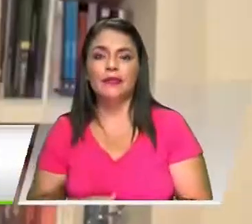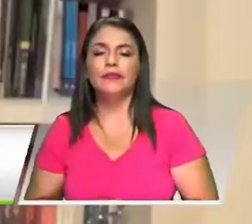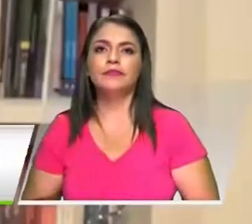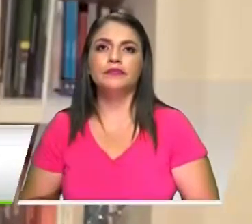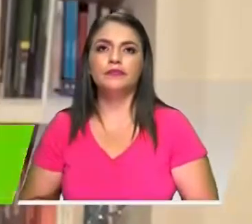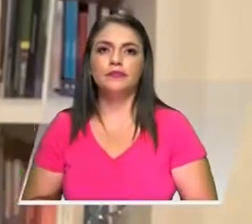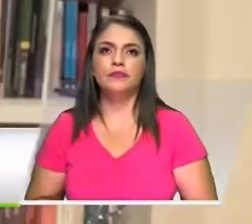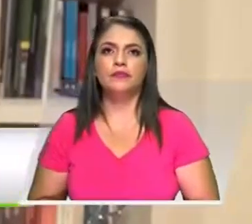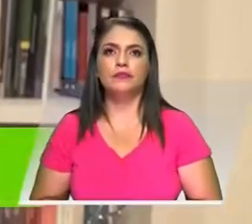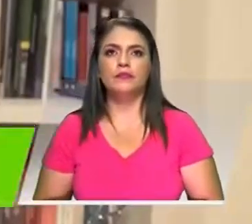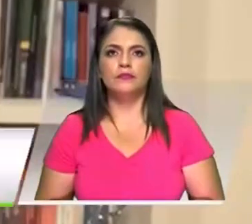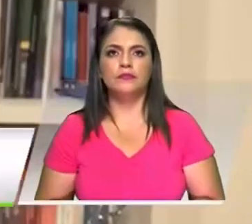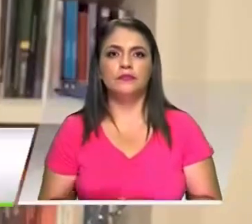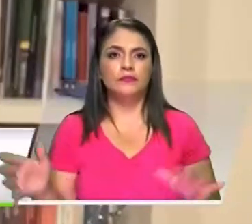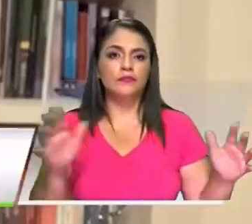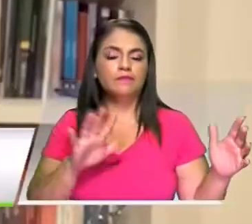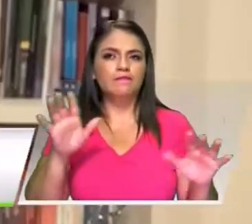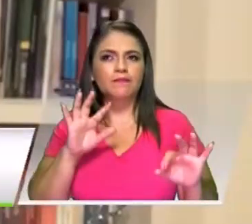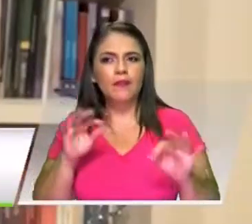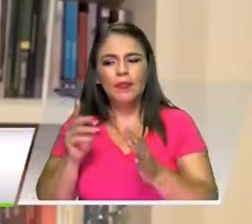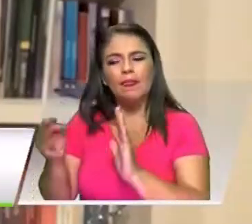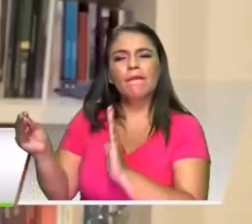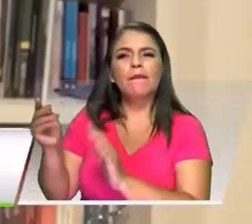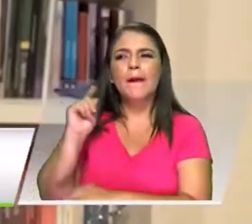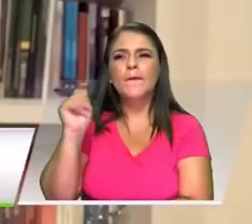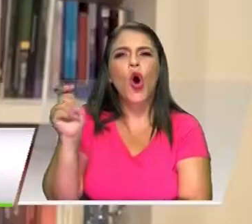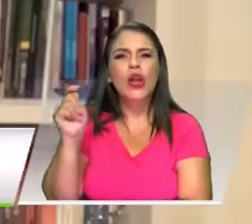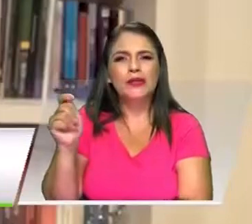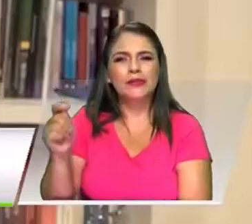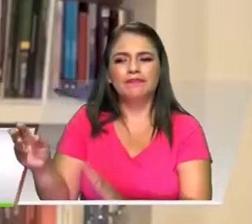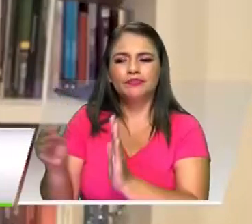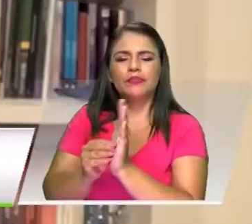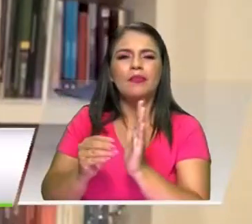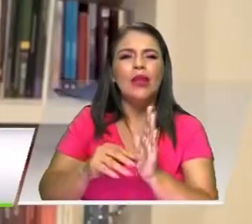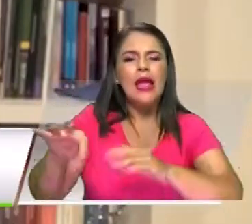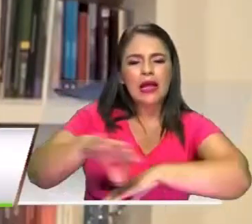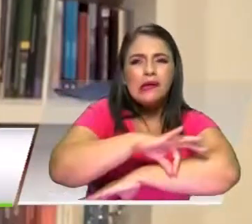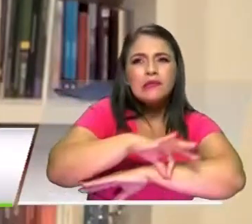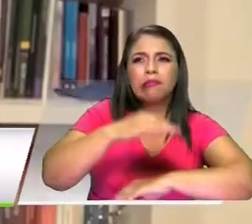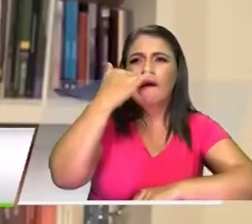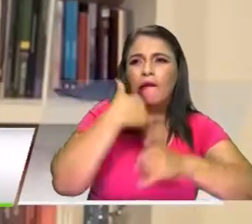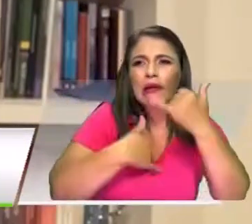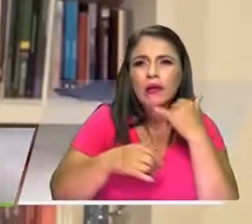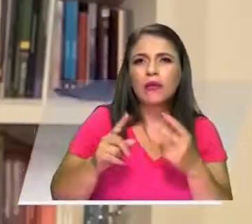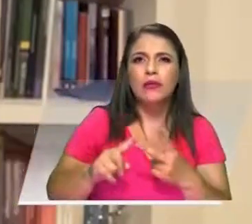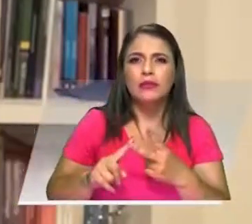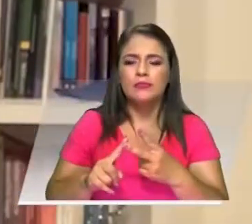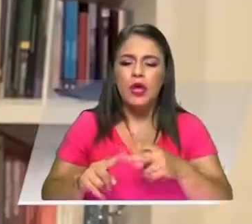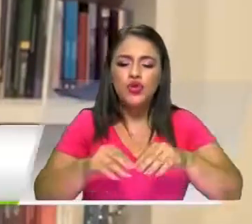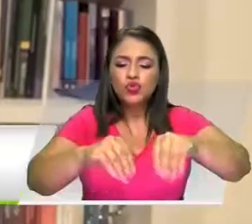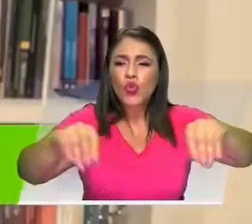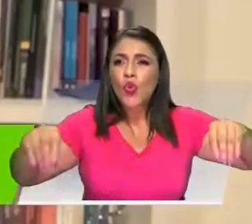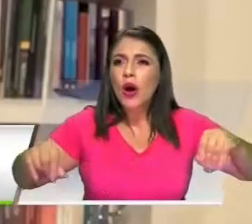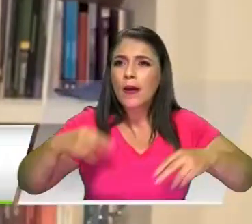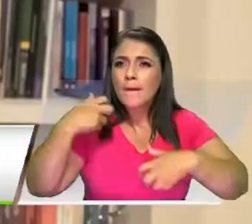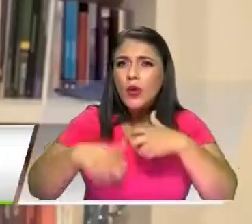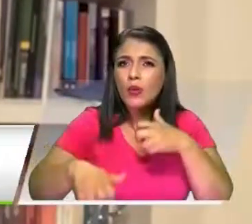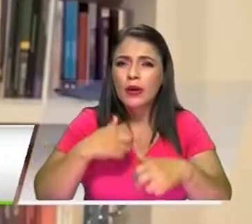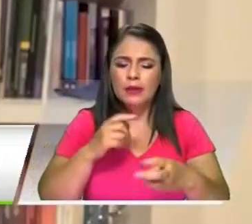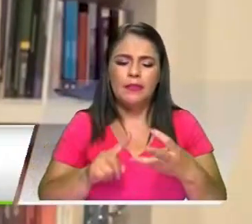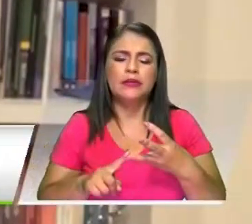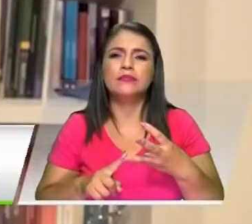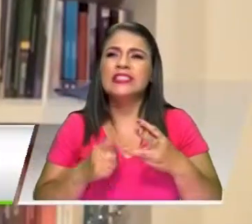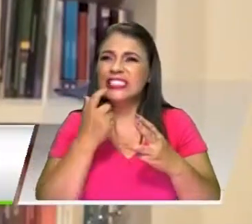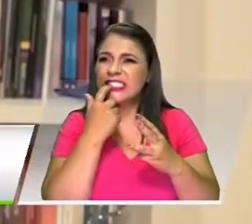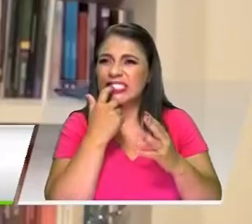ruina o amenaza de ruina debe tener causa en errores en los diseños, problemas en el suelo, deficiencias en los materiales